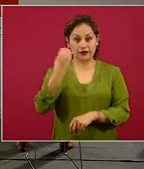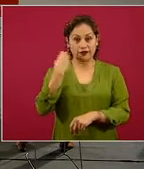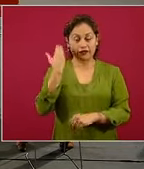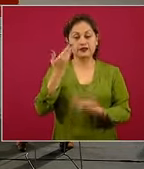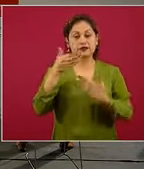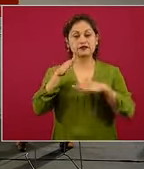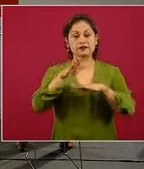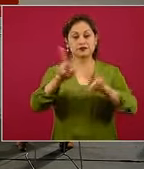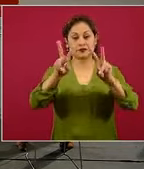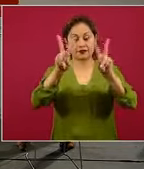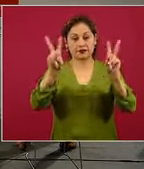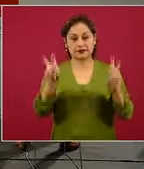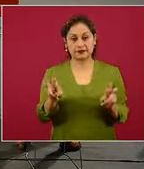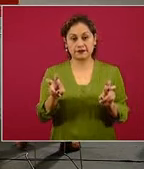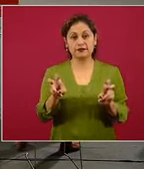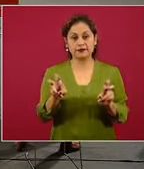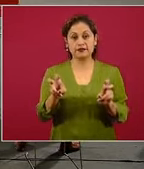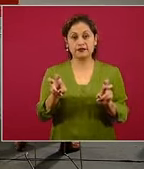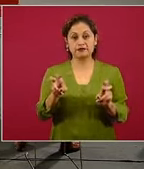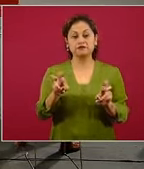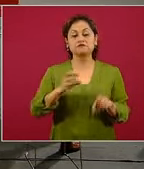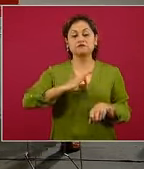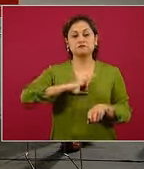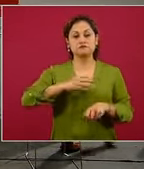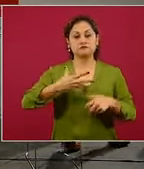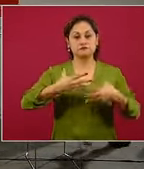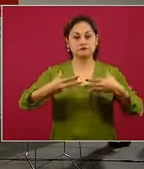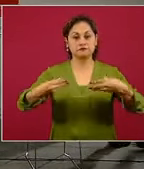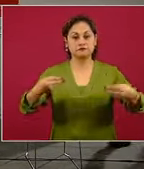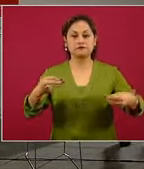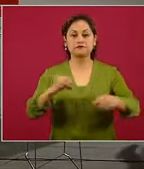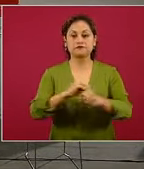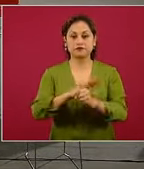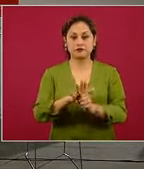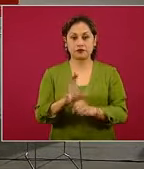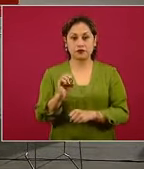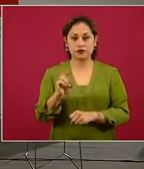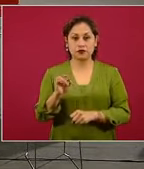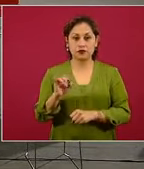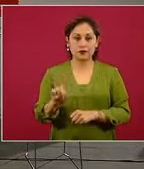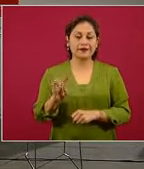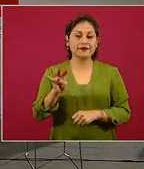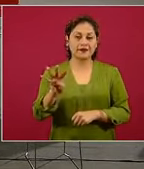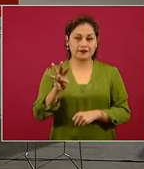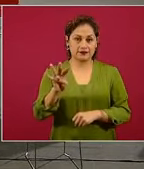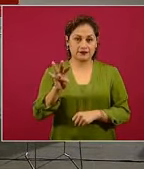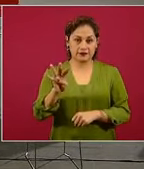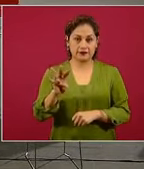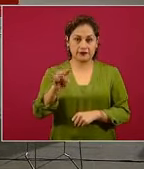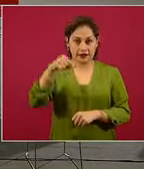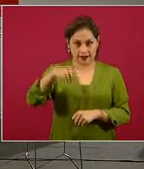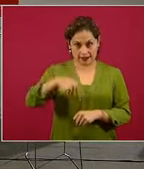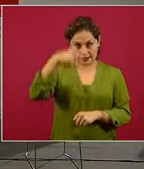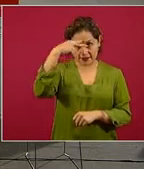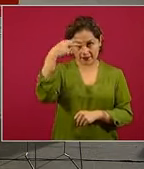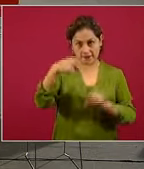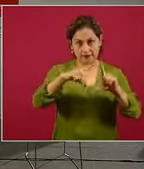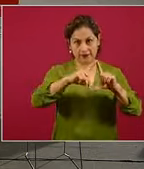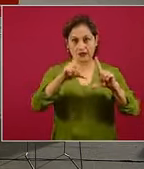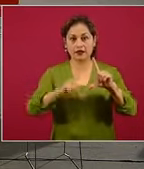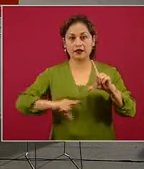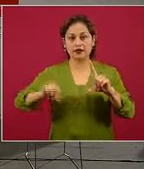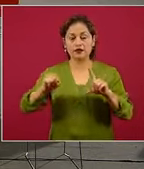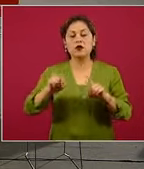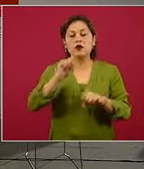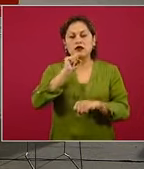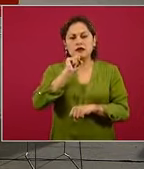relación a la epidemia de COVID-19 en México y, lógicamente, las repercusiones que está